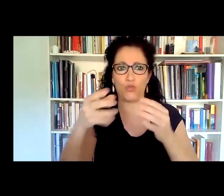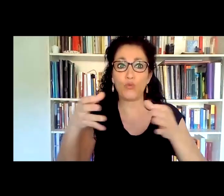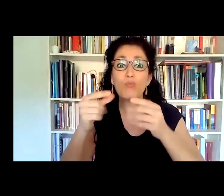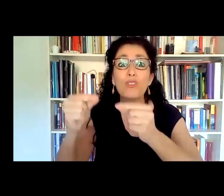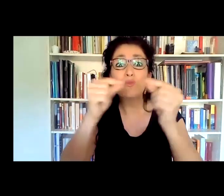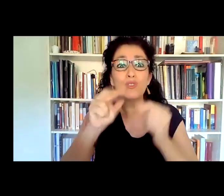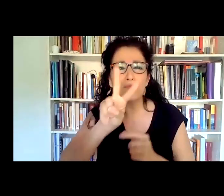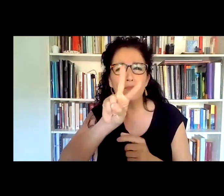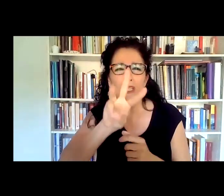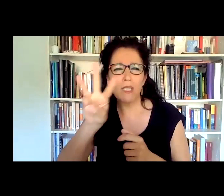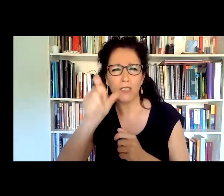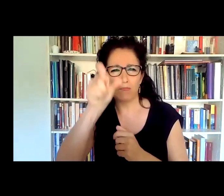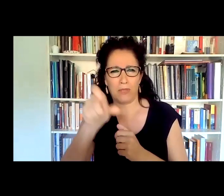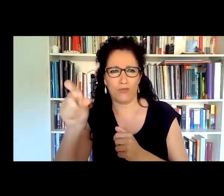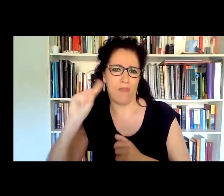discusión,